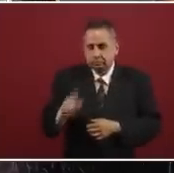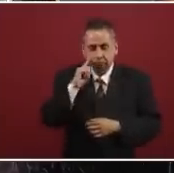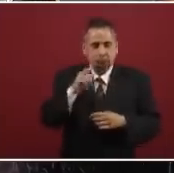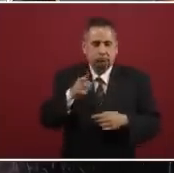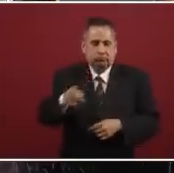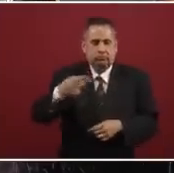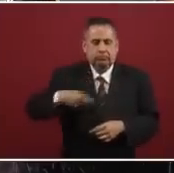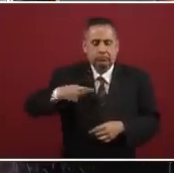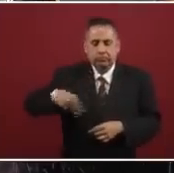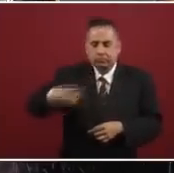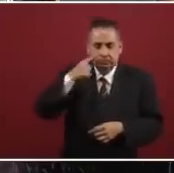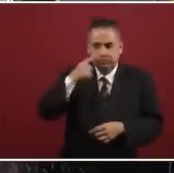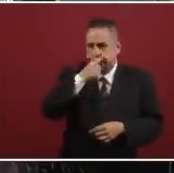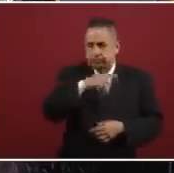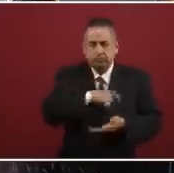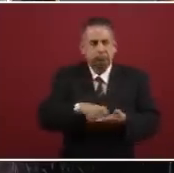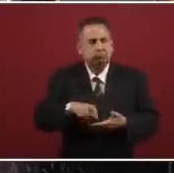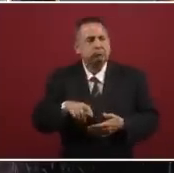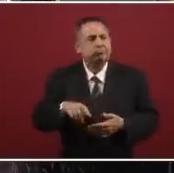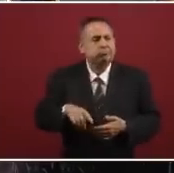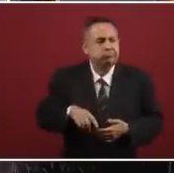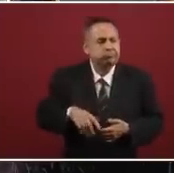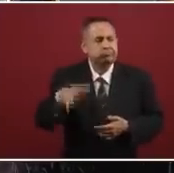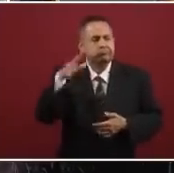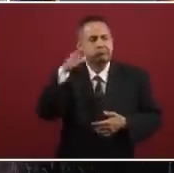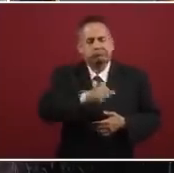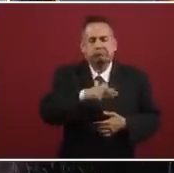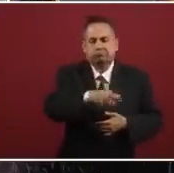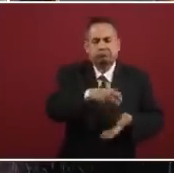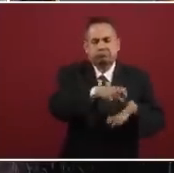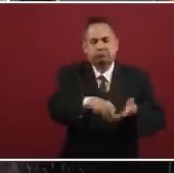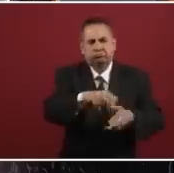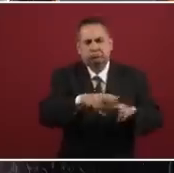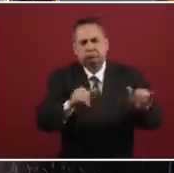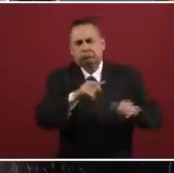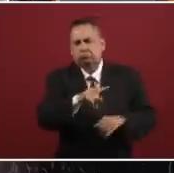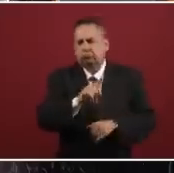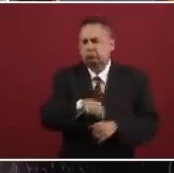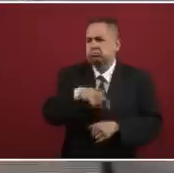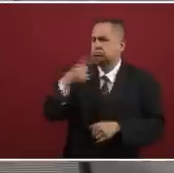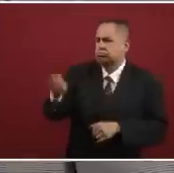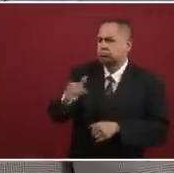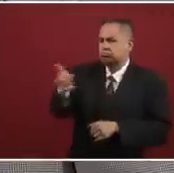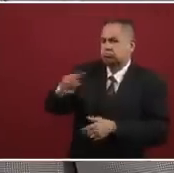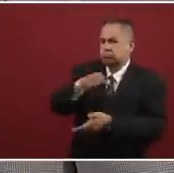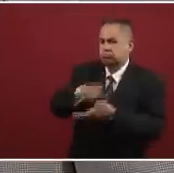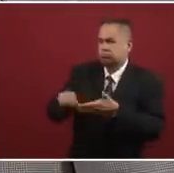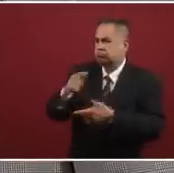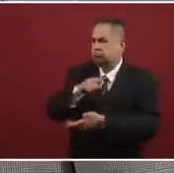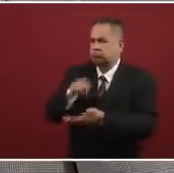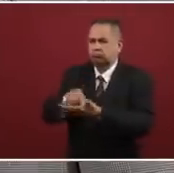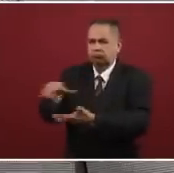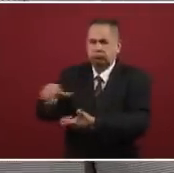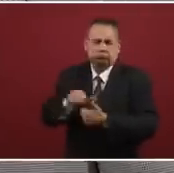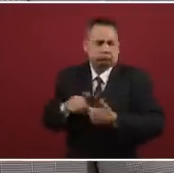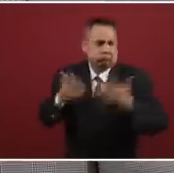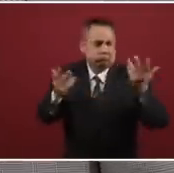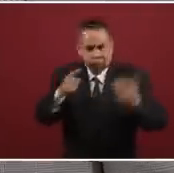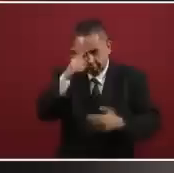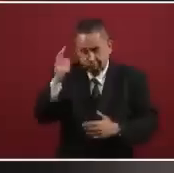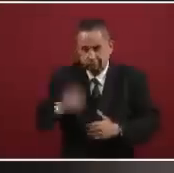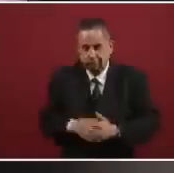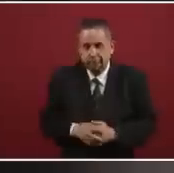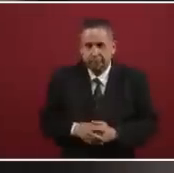del consumidor. El empoderamiento que tenemos, pues no le compro a él y me cruzo a la calle y compro en otro punto.